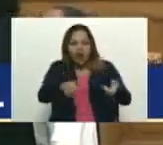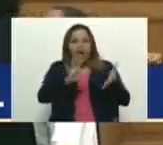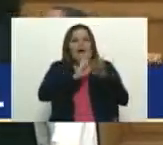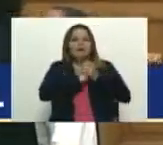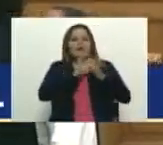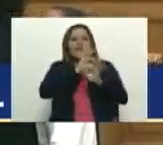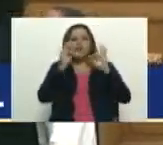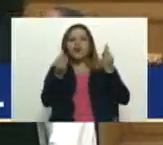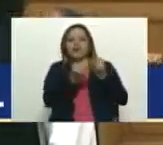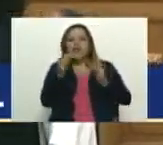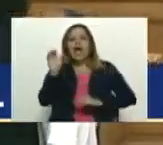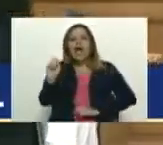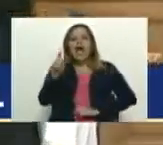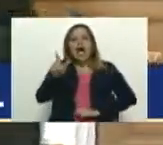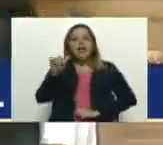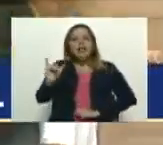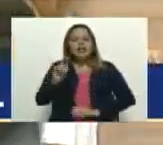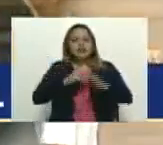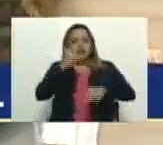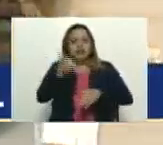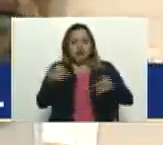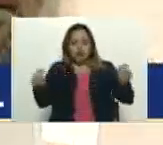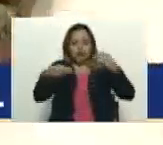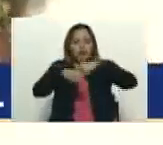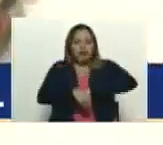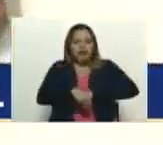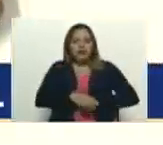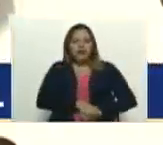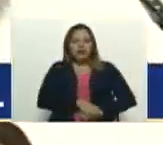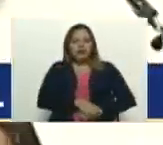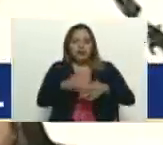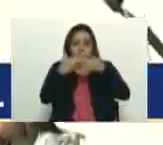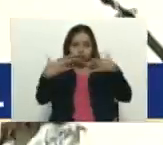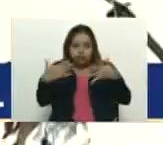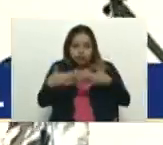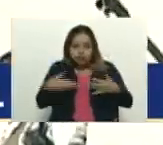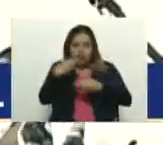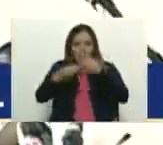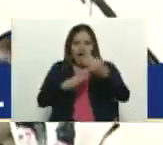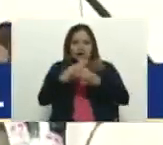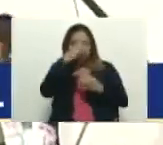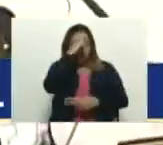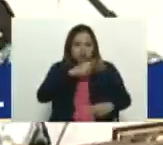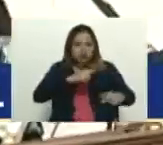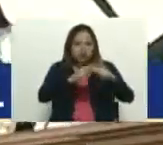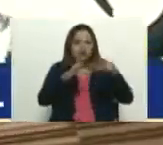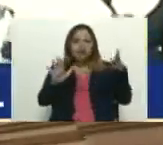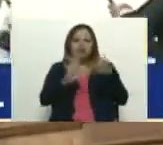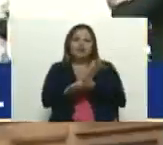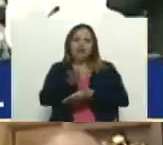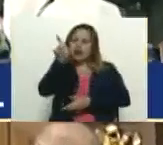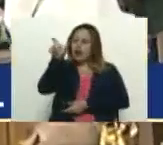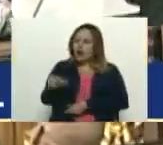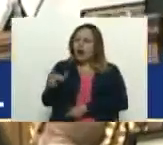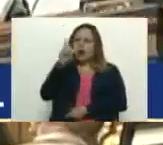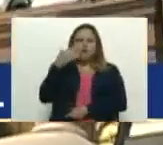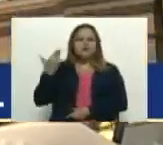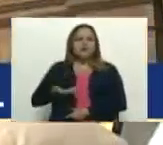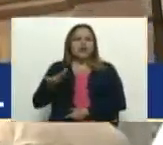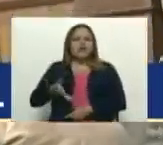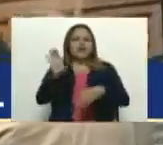de Alí Primera, este proyecto de acuerdo que reseña y rinde tributo a el llamado El Cantor del Pueblo.